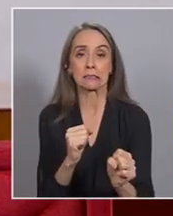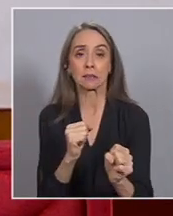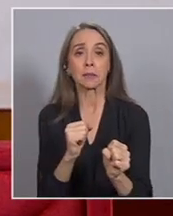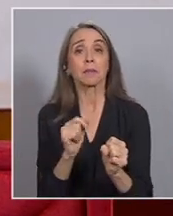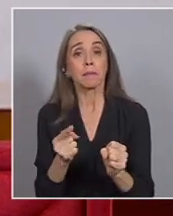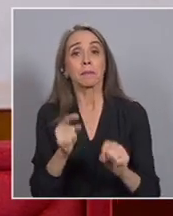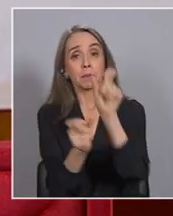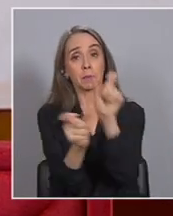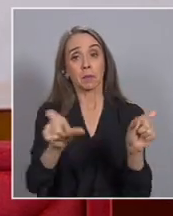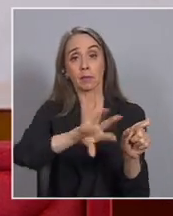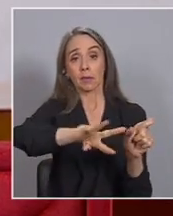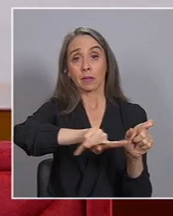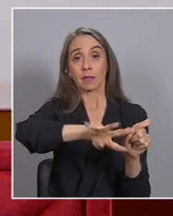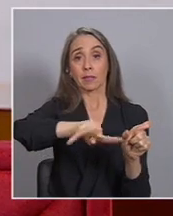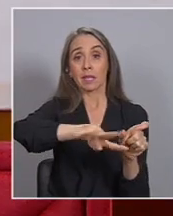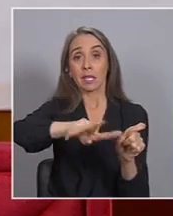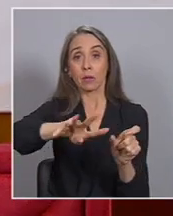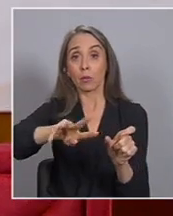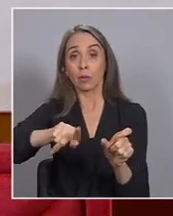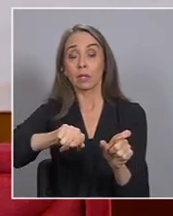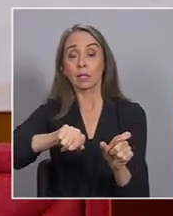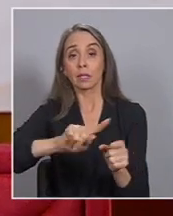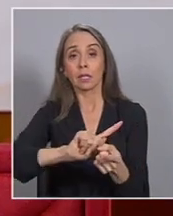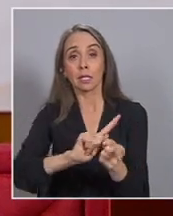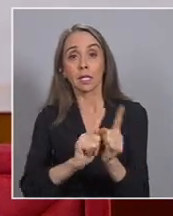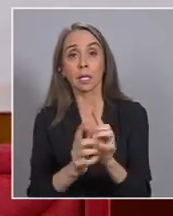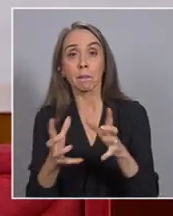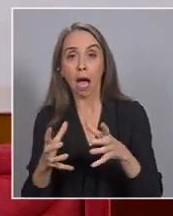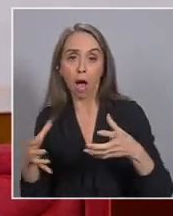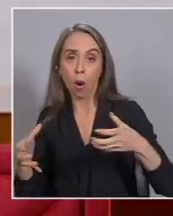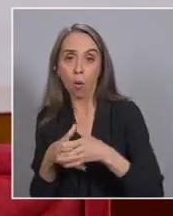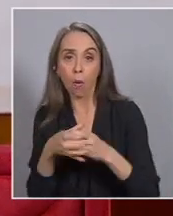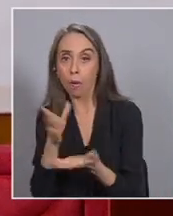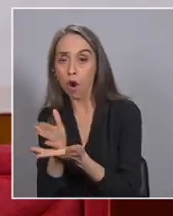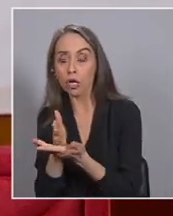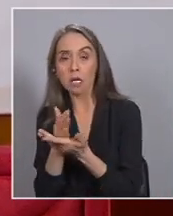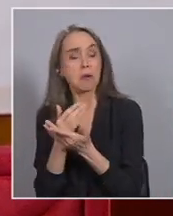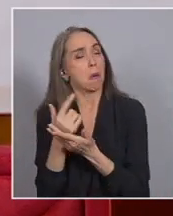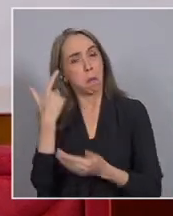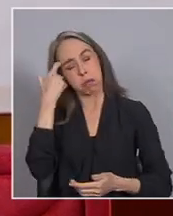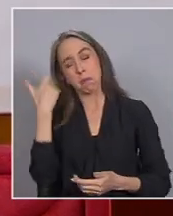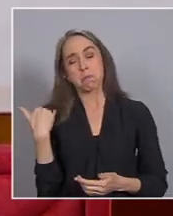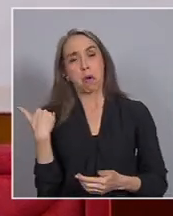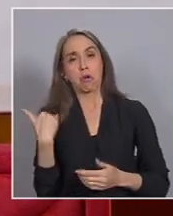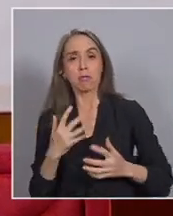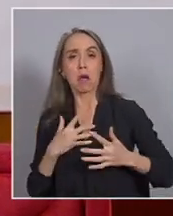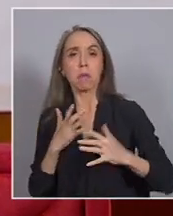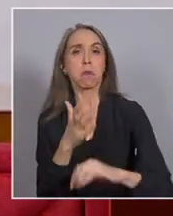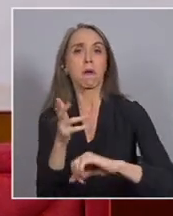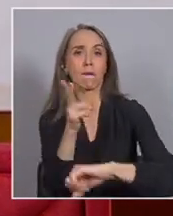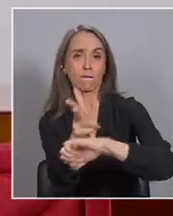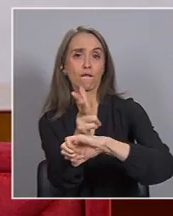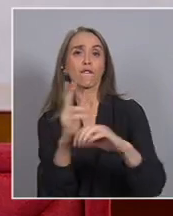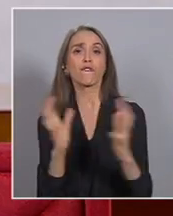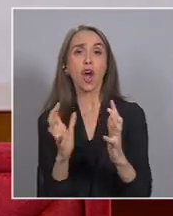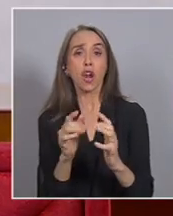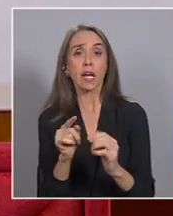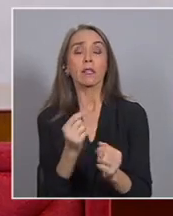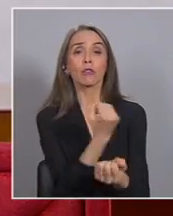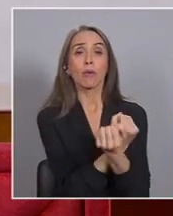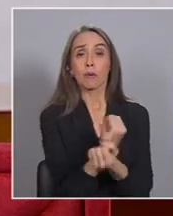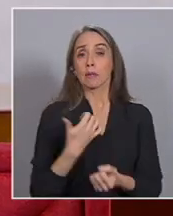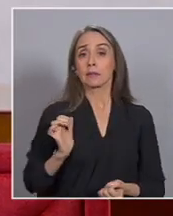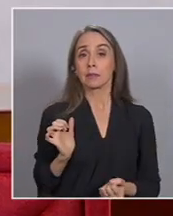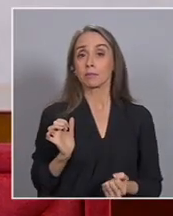Frente a una delincuencia cada vez más organizada, osada y violenta, nuestras policías, sin embargo,